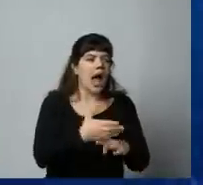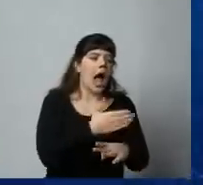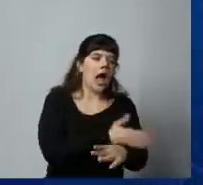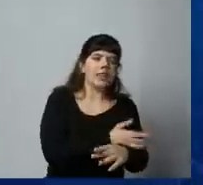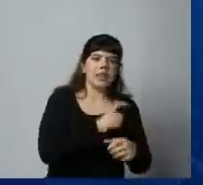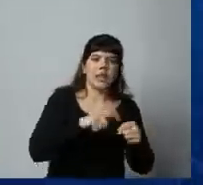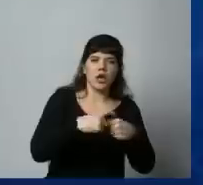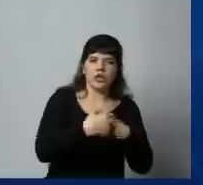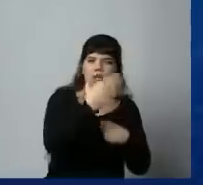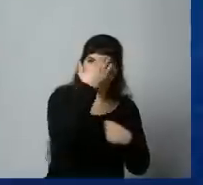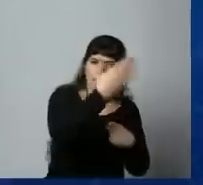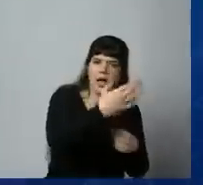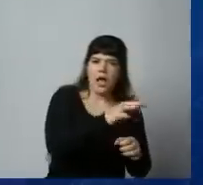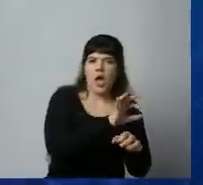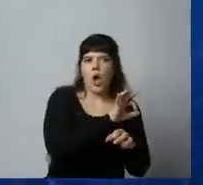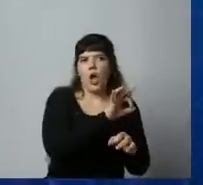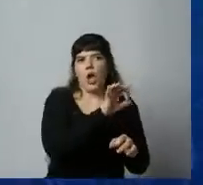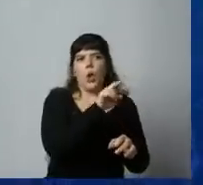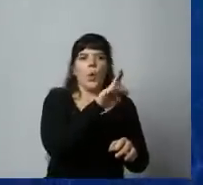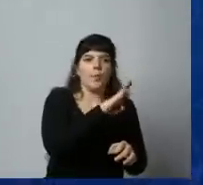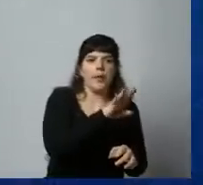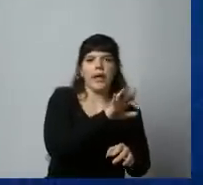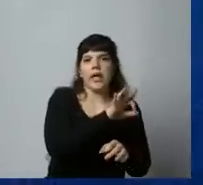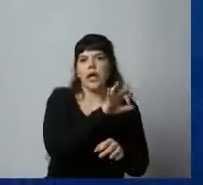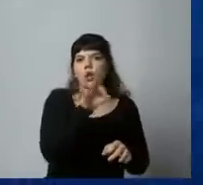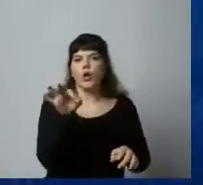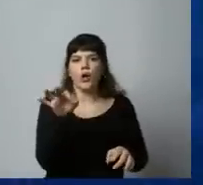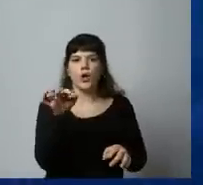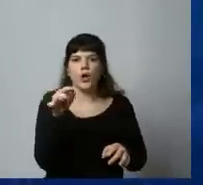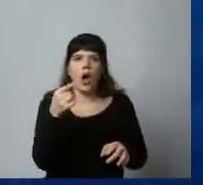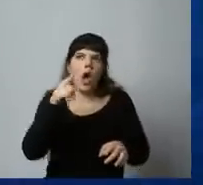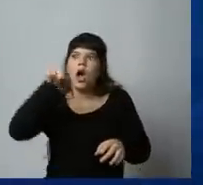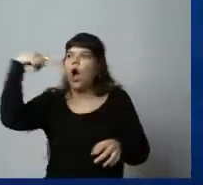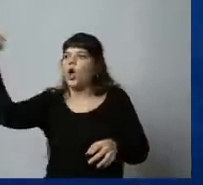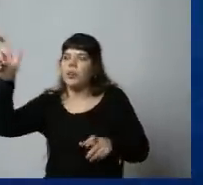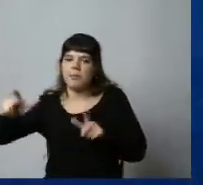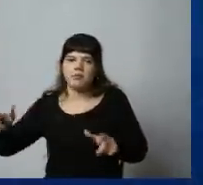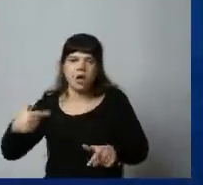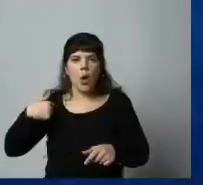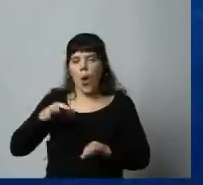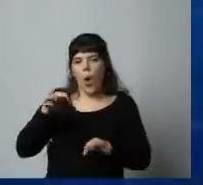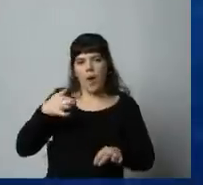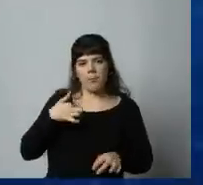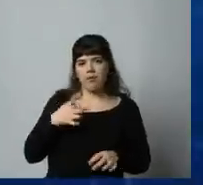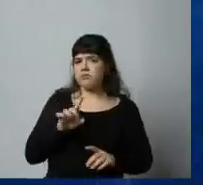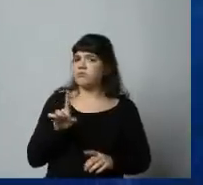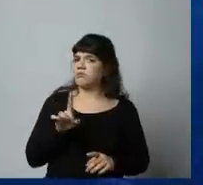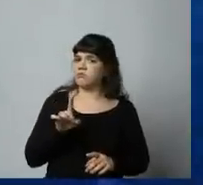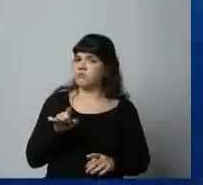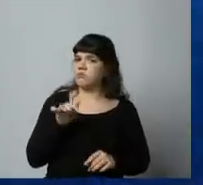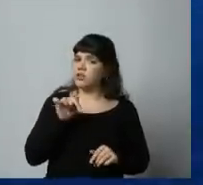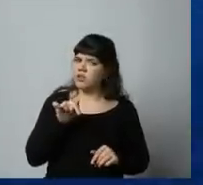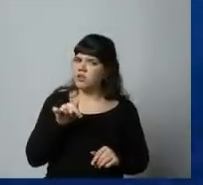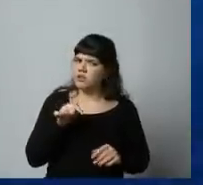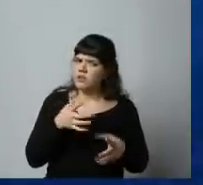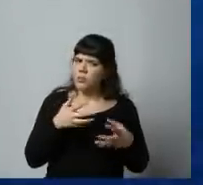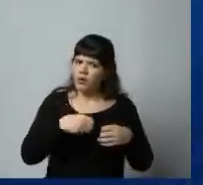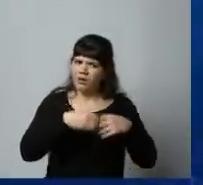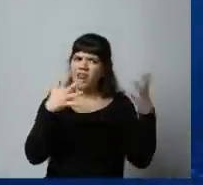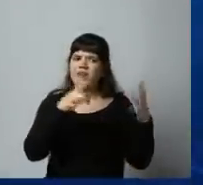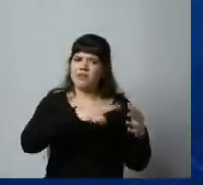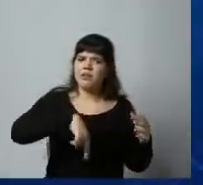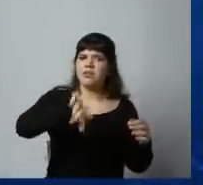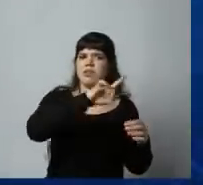se está atacando a irupé a Pablo gu amí se está agravando a toda esta gente que